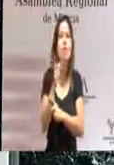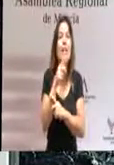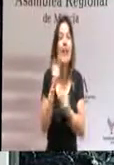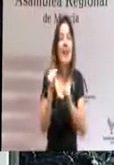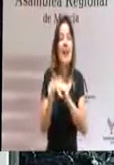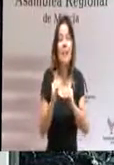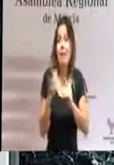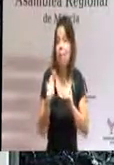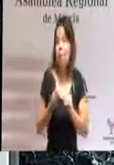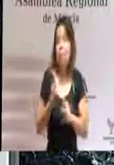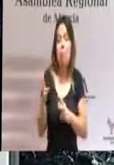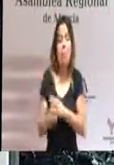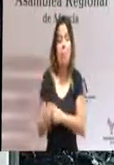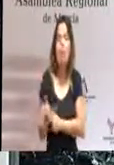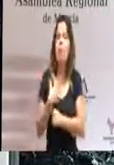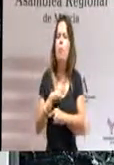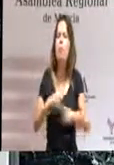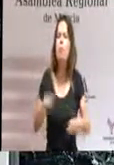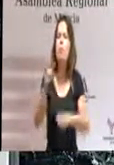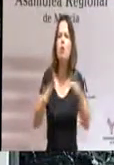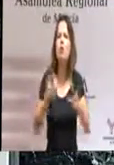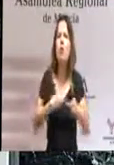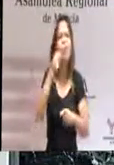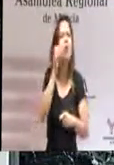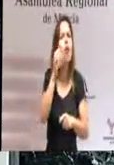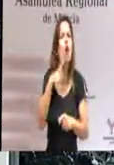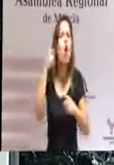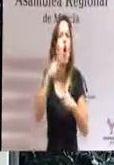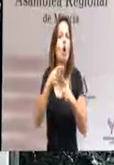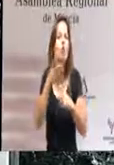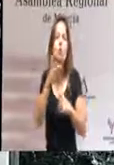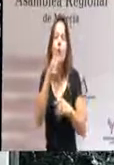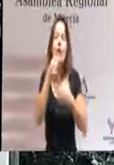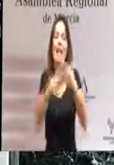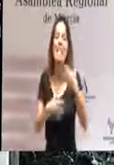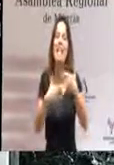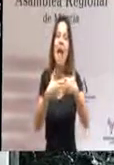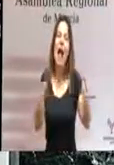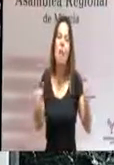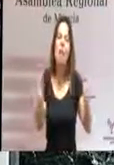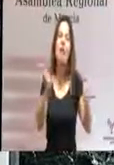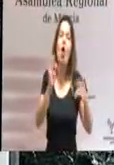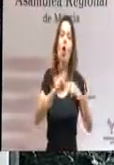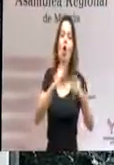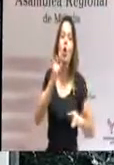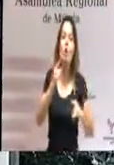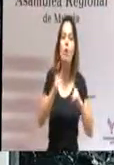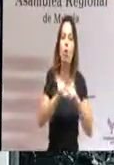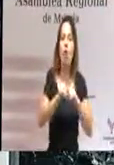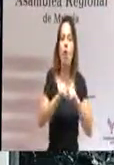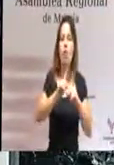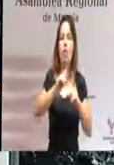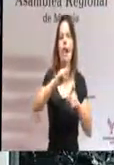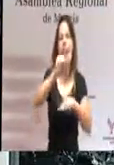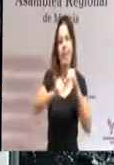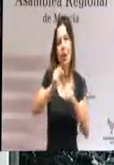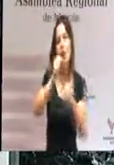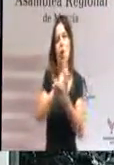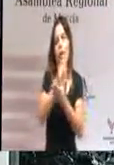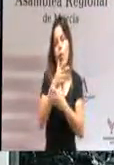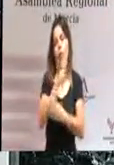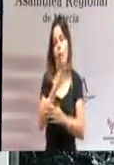y prohibiendo a los murcianos pronunciarse sobre las listas abiertas y sobre la doble vuelta electoral presentada por el